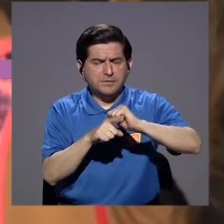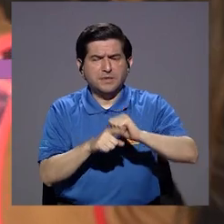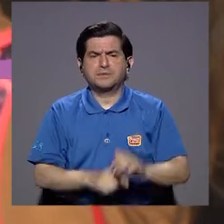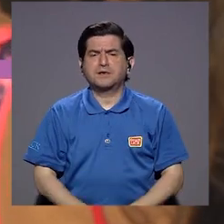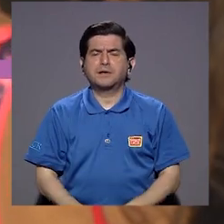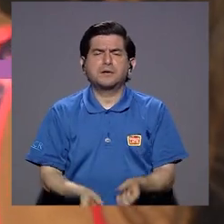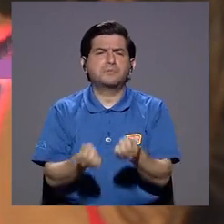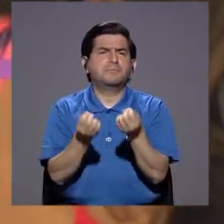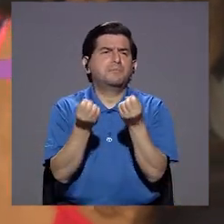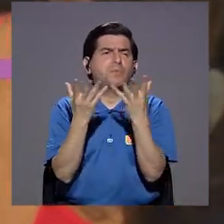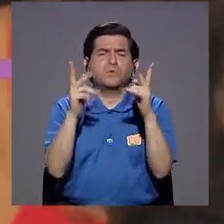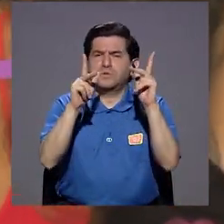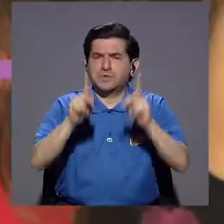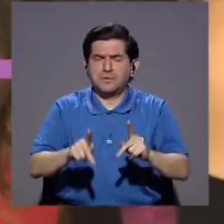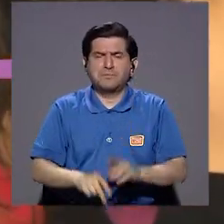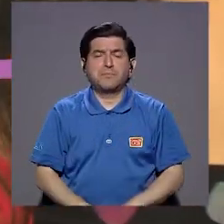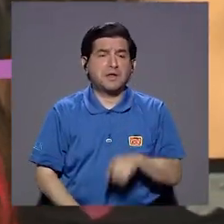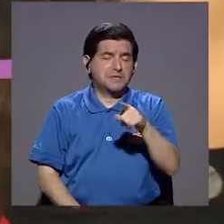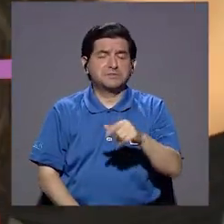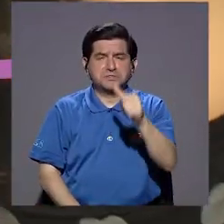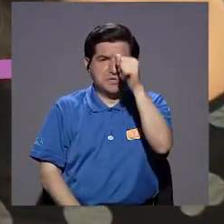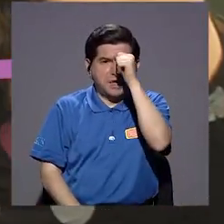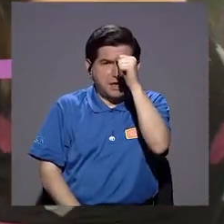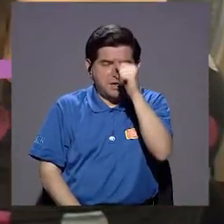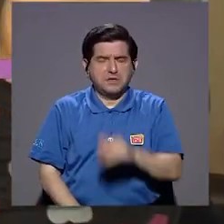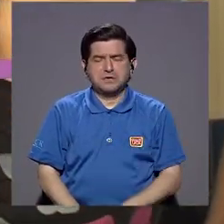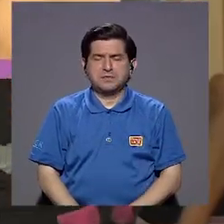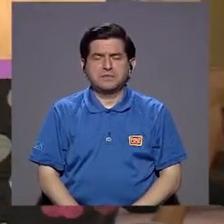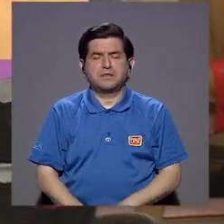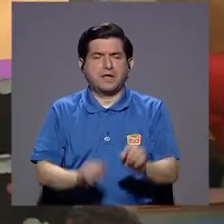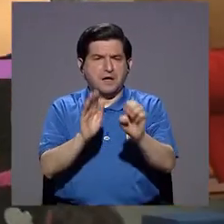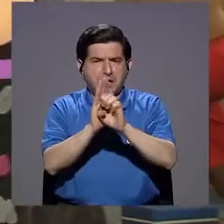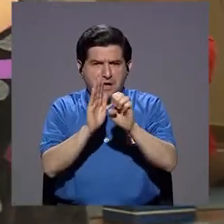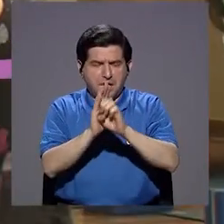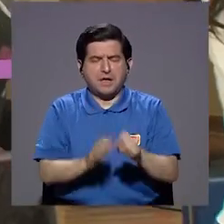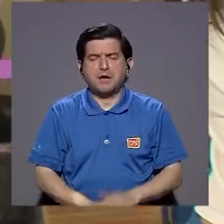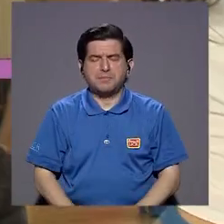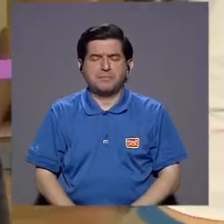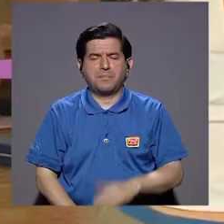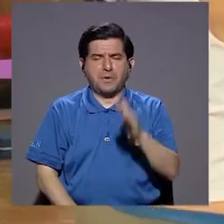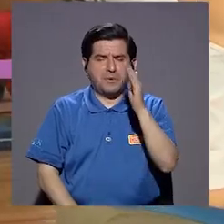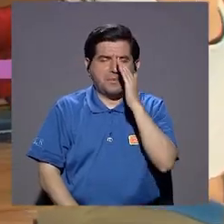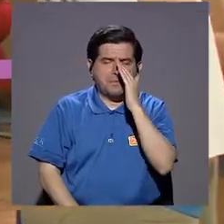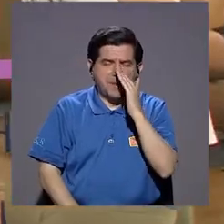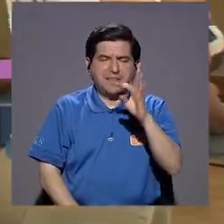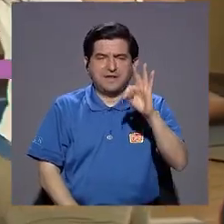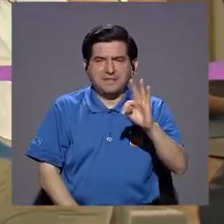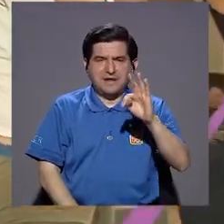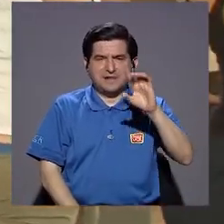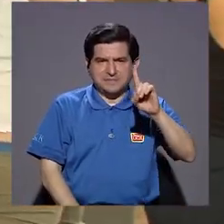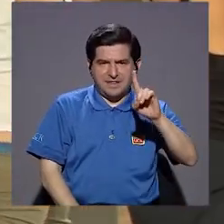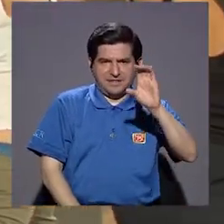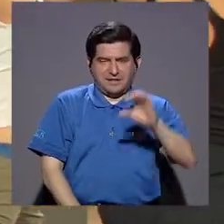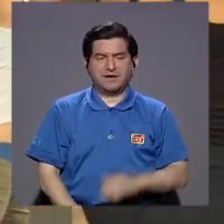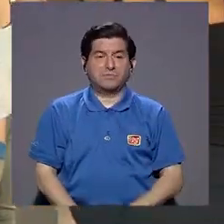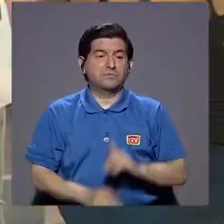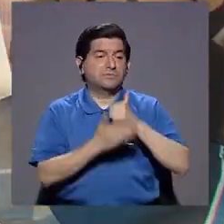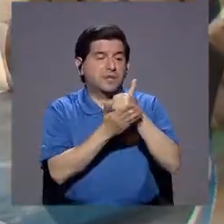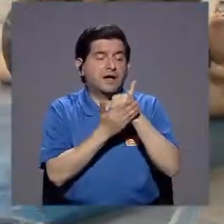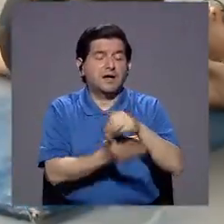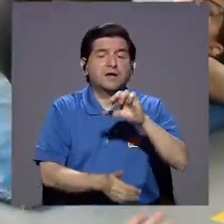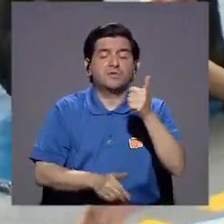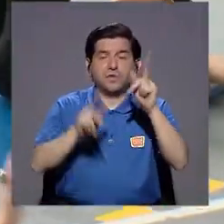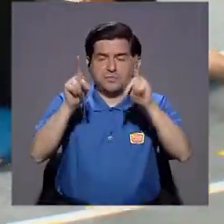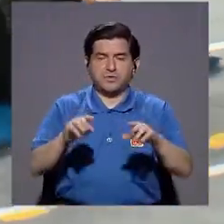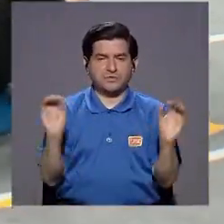practicar pues, muchas personas en India, digamos, como Ama, como la Madre Teresa de Calcuta, que es ayudar a